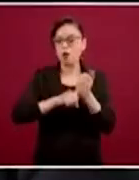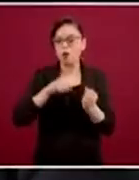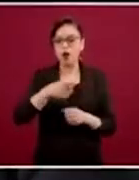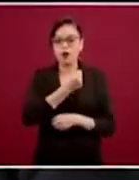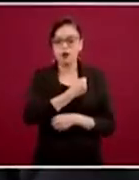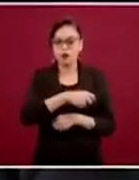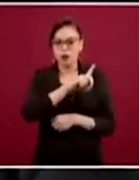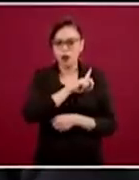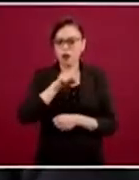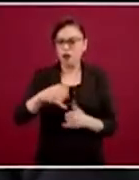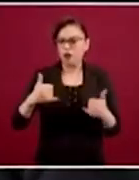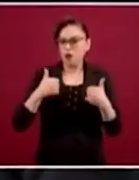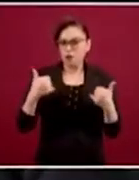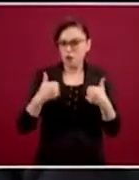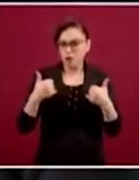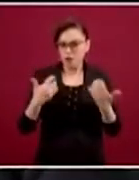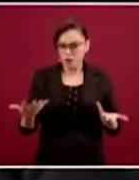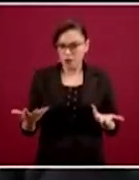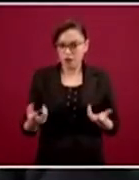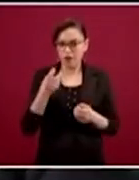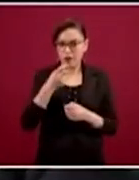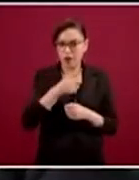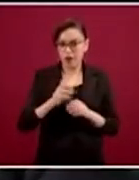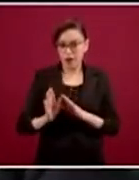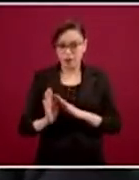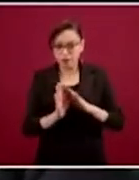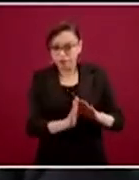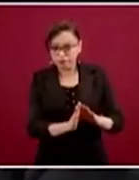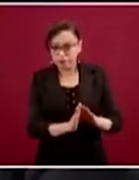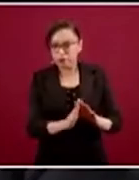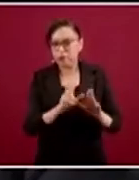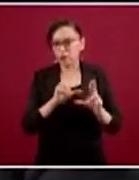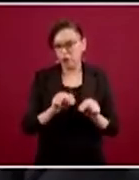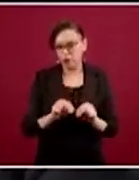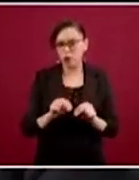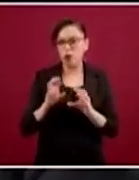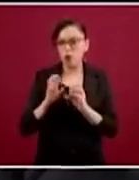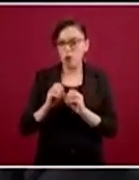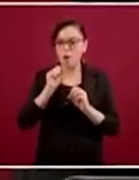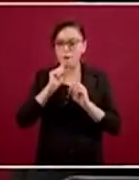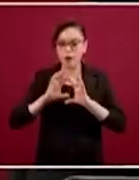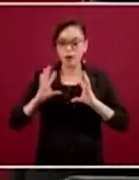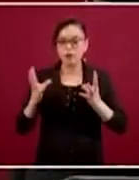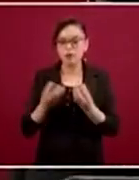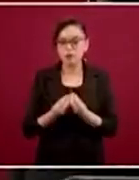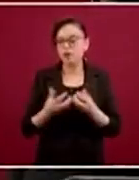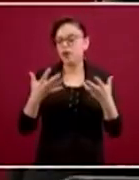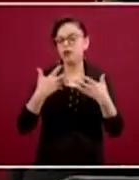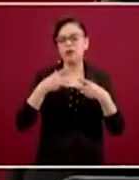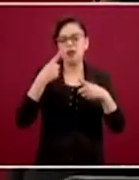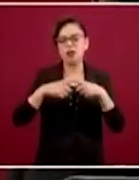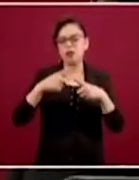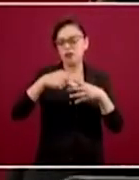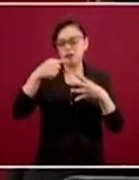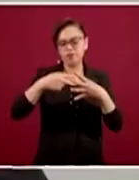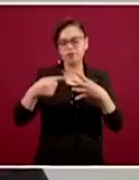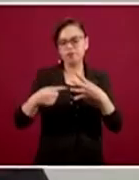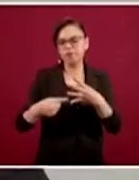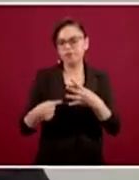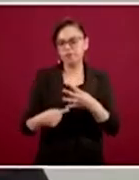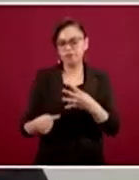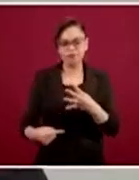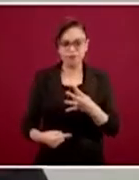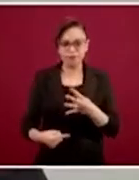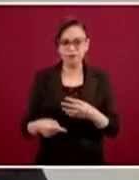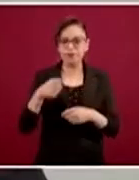estas consideraciones se excluye o incluye son se ven múltiples criterios los médicos